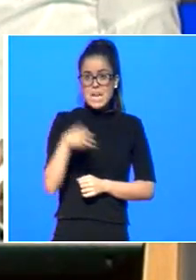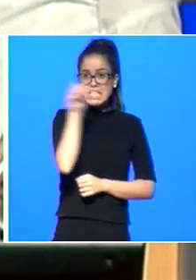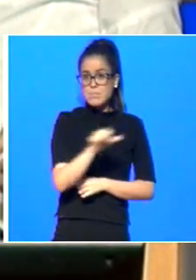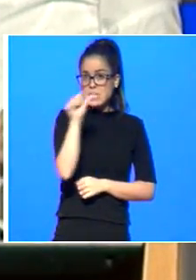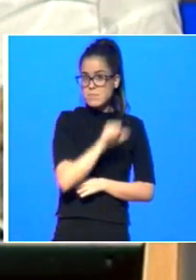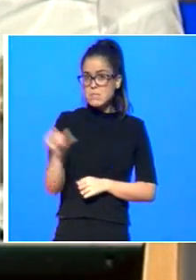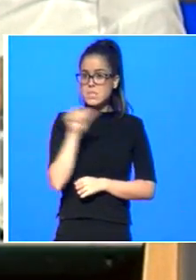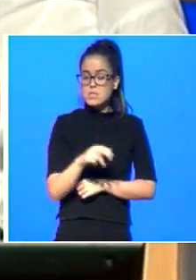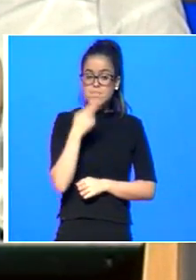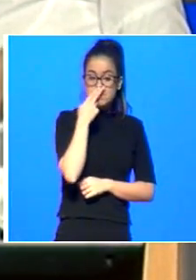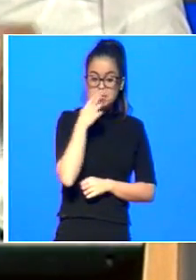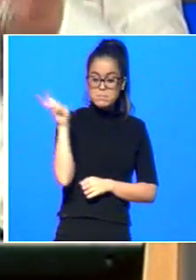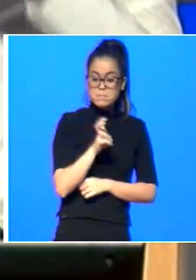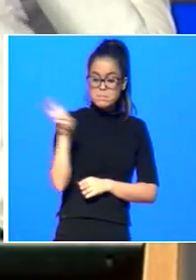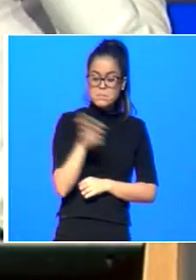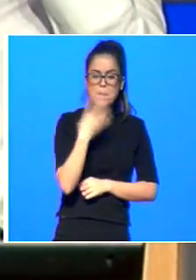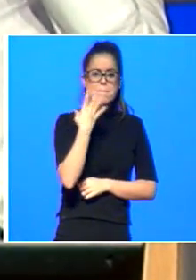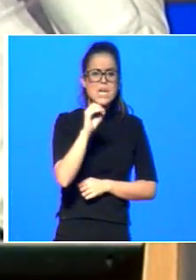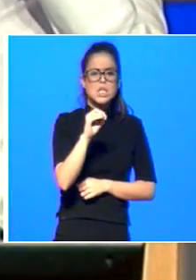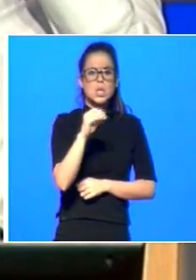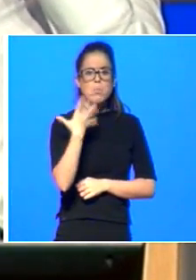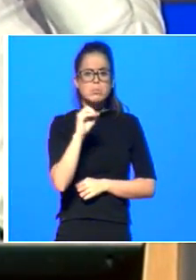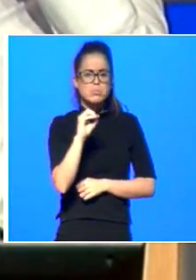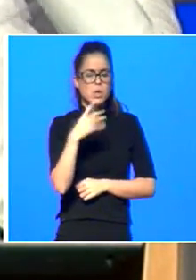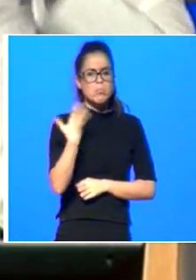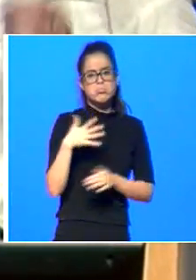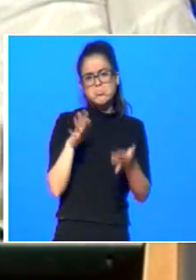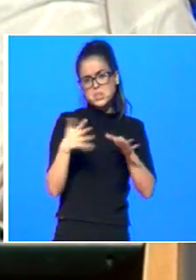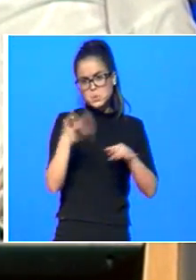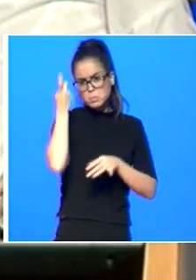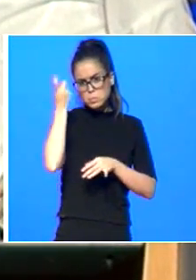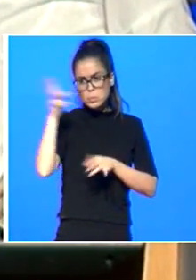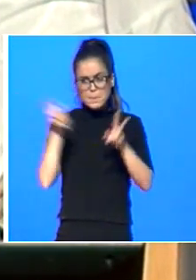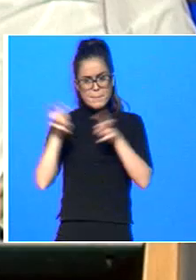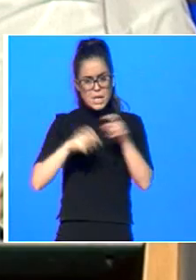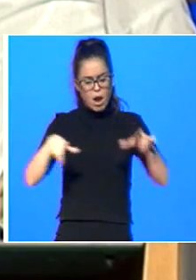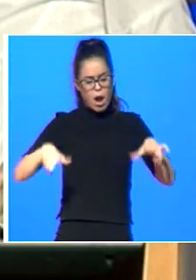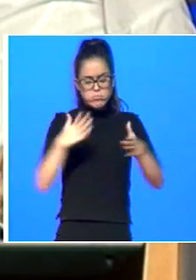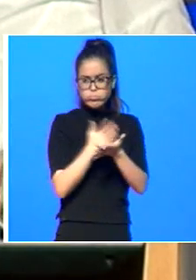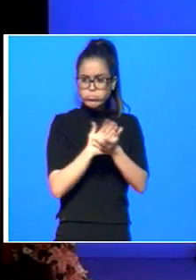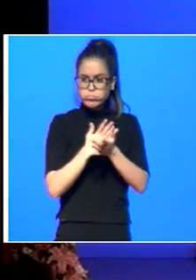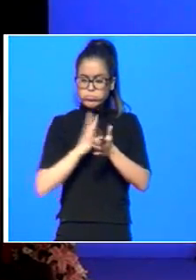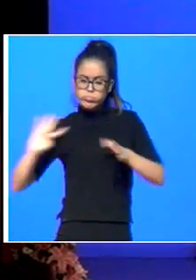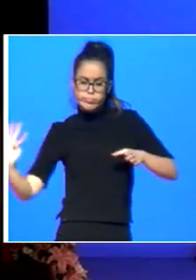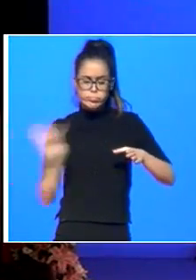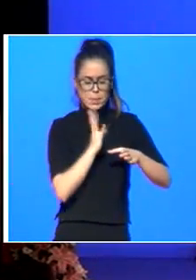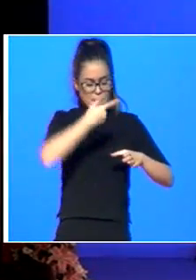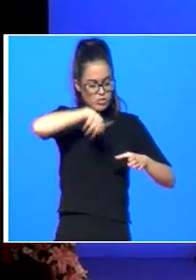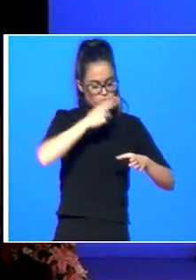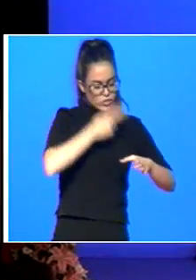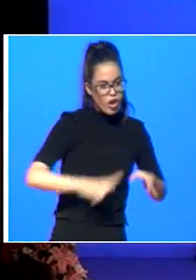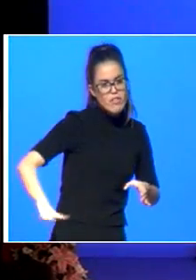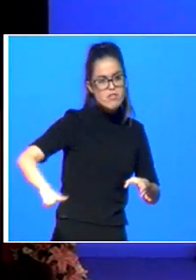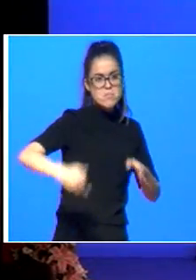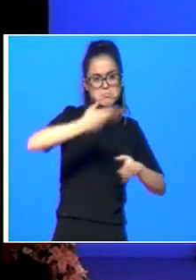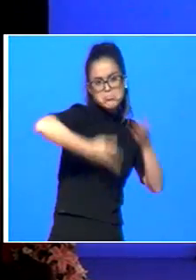dira, 30-40 bat ikasle etorrek egoten dira bebai gela barruetan gure umiakin, eta kar, horrek